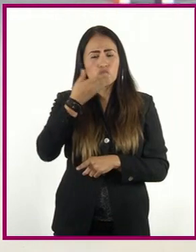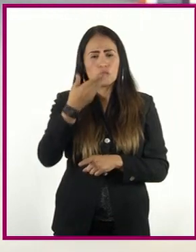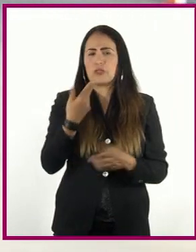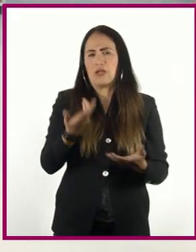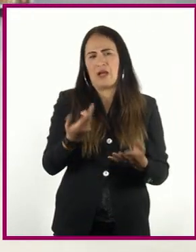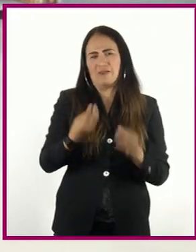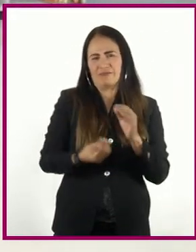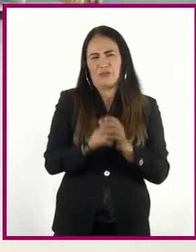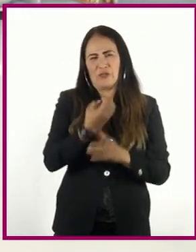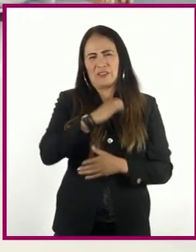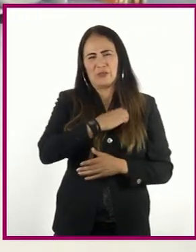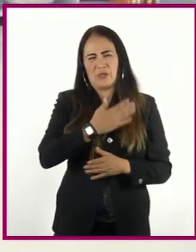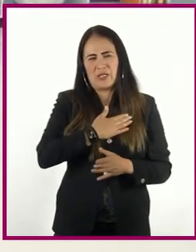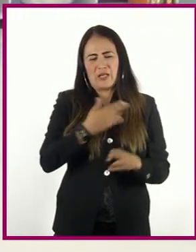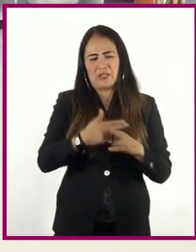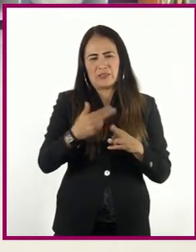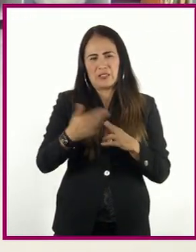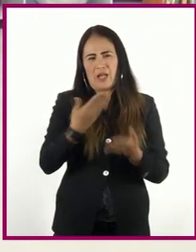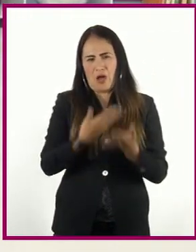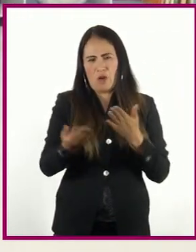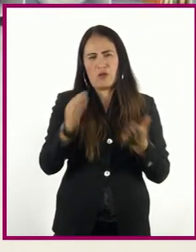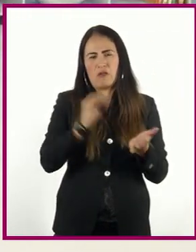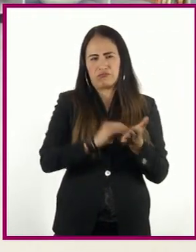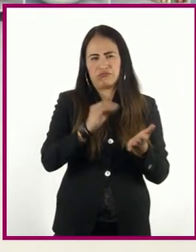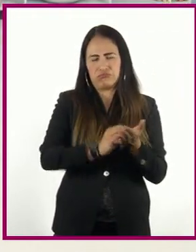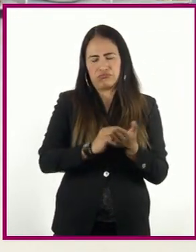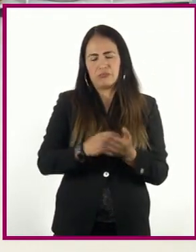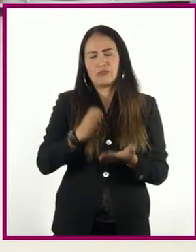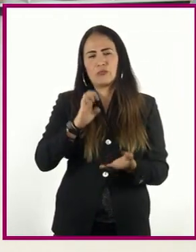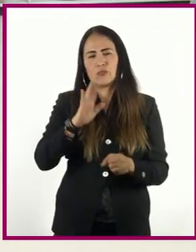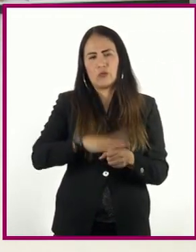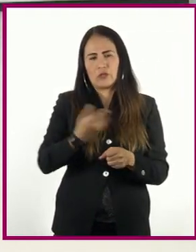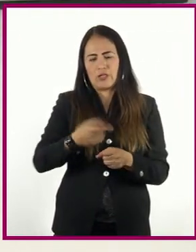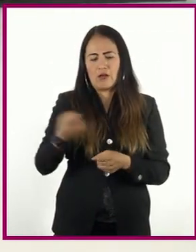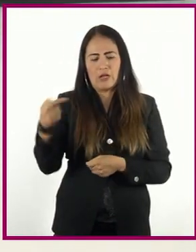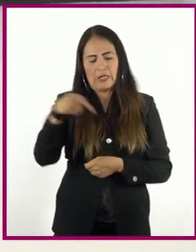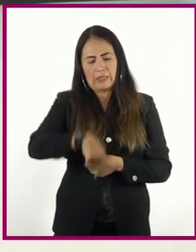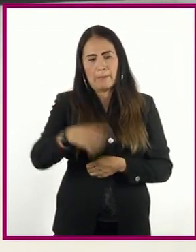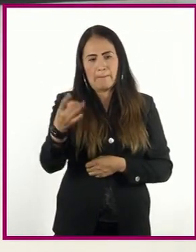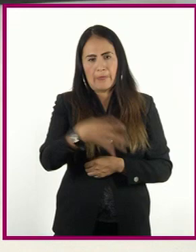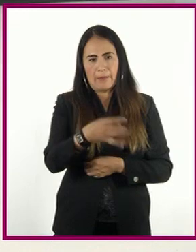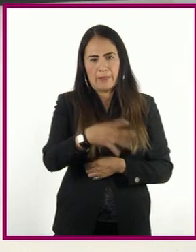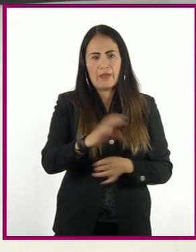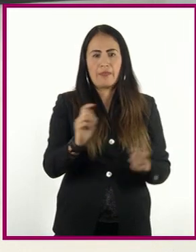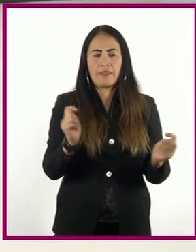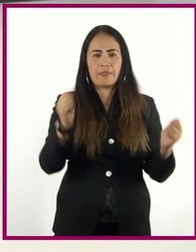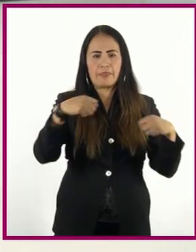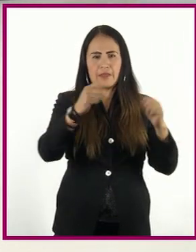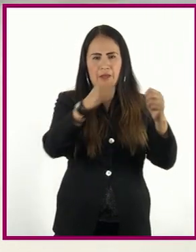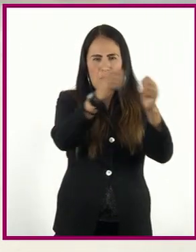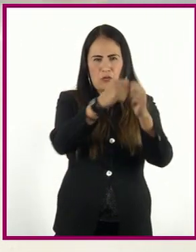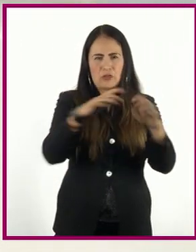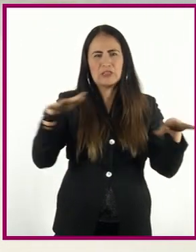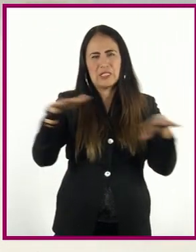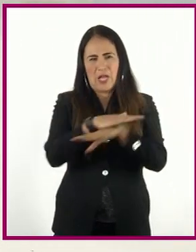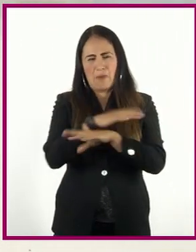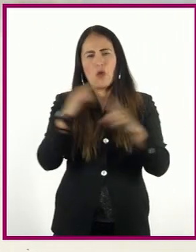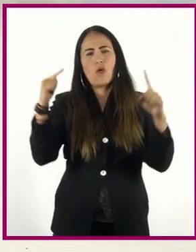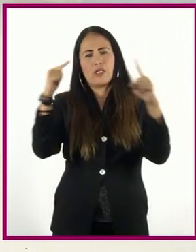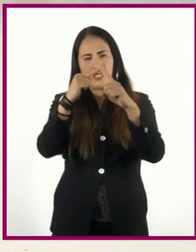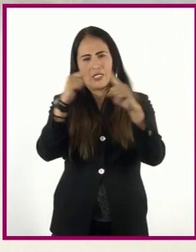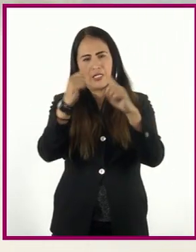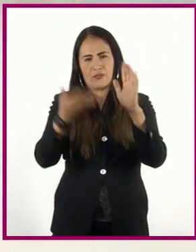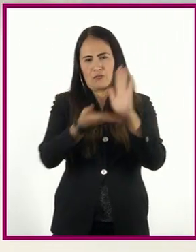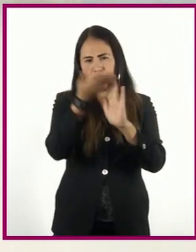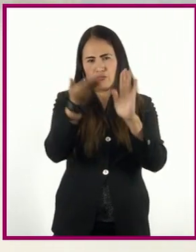virreinato, ya que, con la conquista religiosa, diversos templos prehispánicos fueron sustituidos por iglesias católicas,